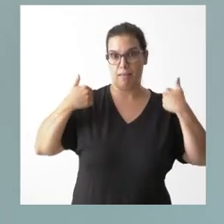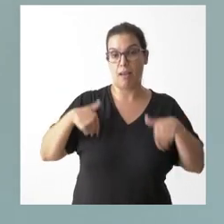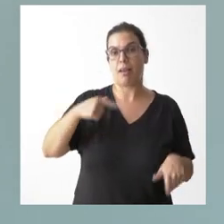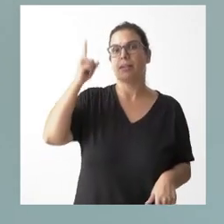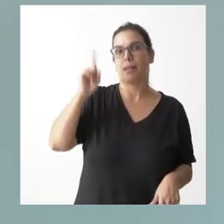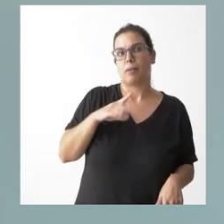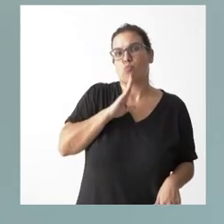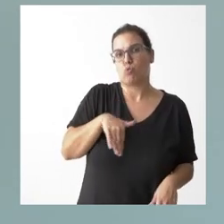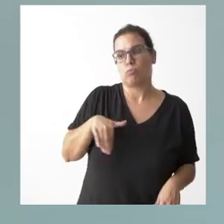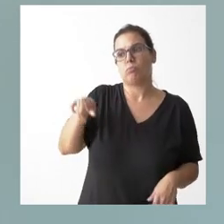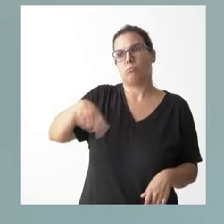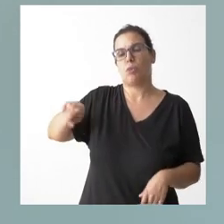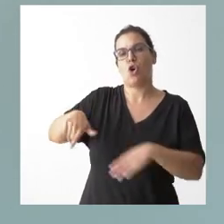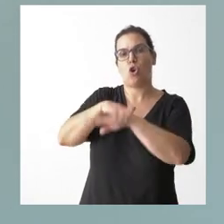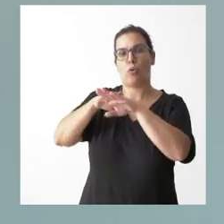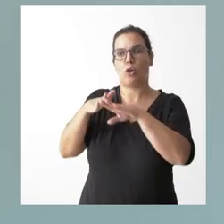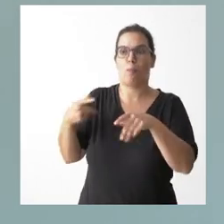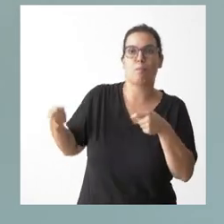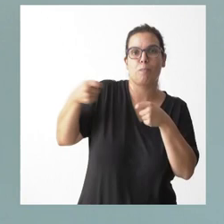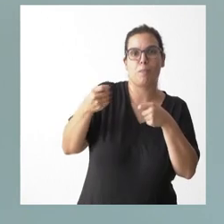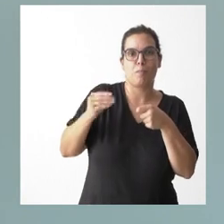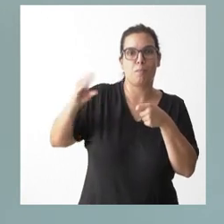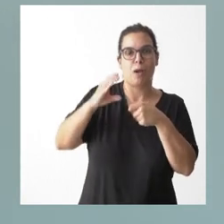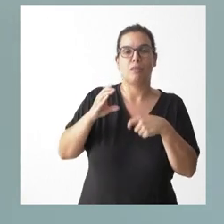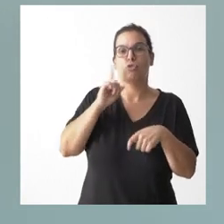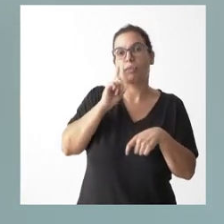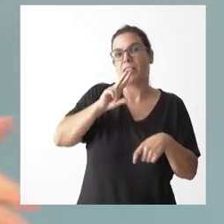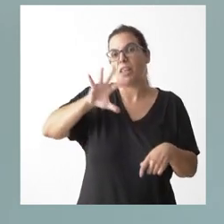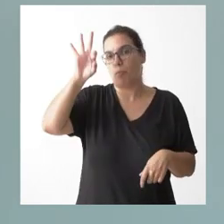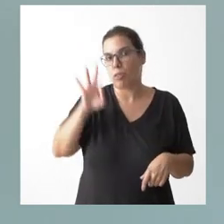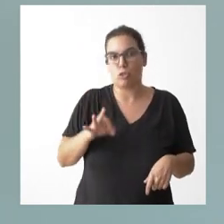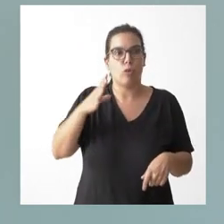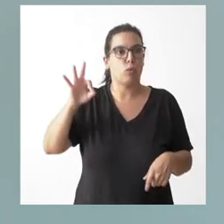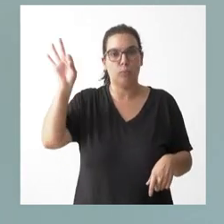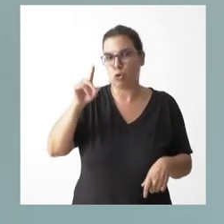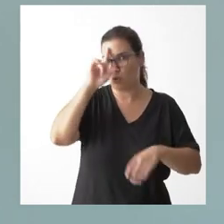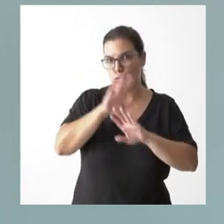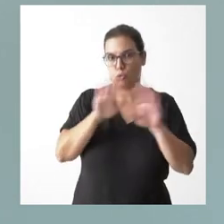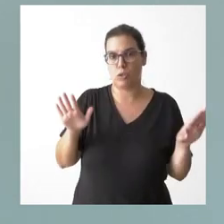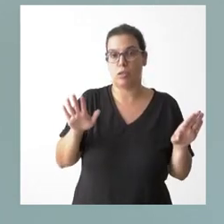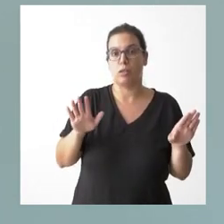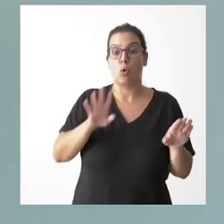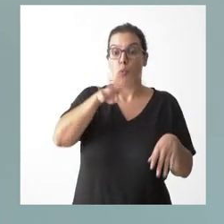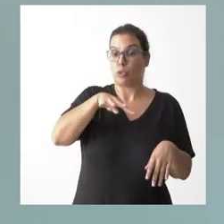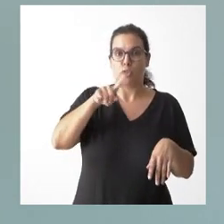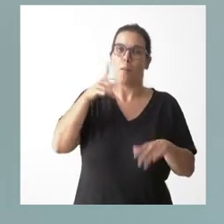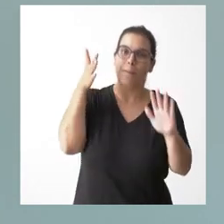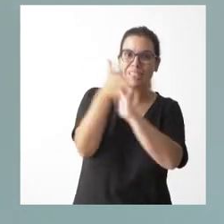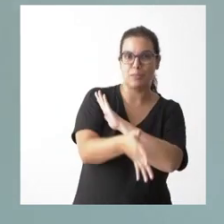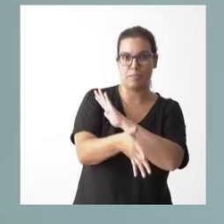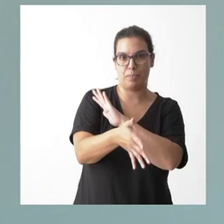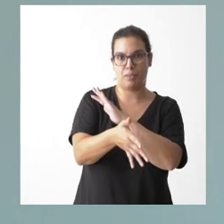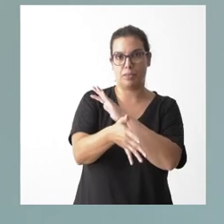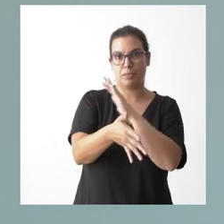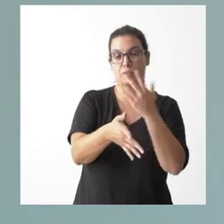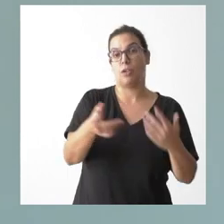del Gobierno pudiera haber una aportación adicional de rebaja, no sé si del 25% o del 50%, no por 4 meses, sino para siempre. Tengan ustedes